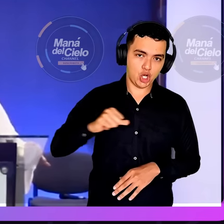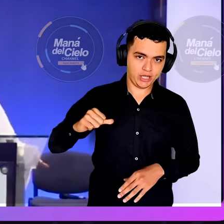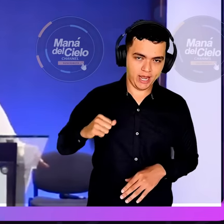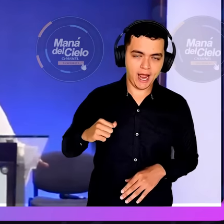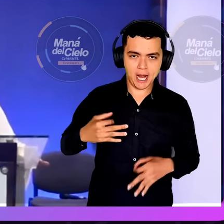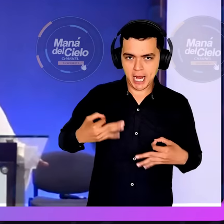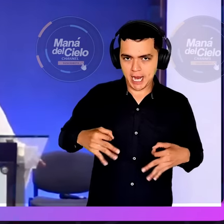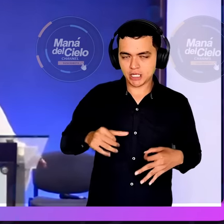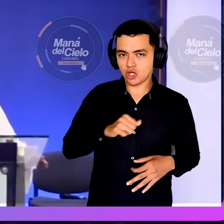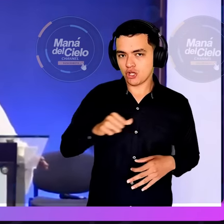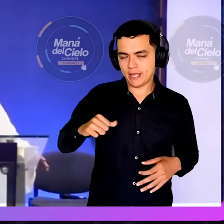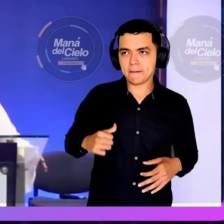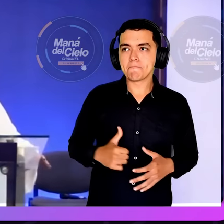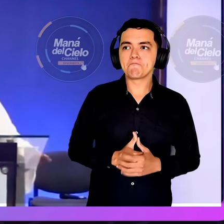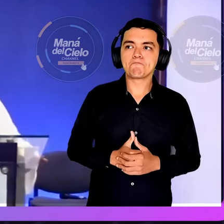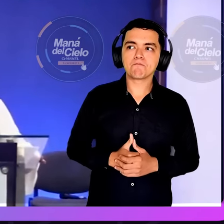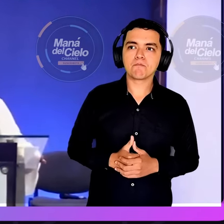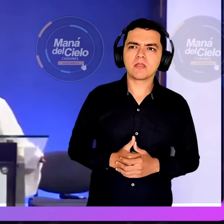soltera,